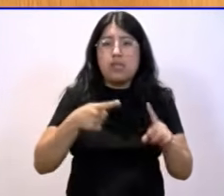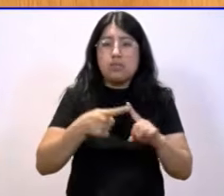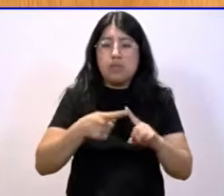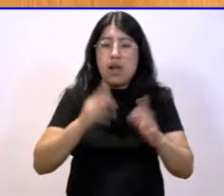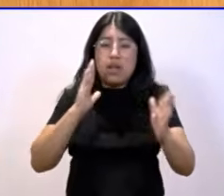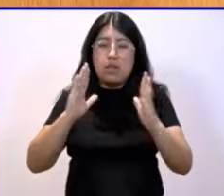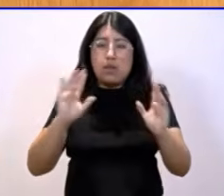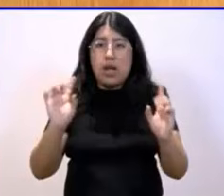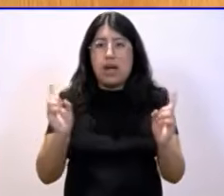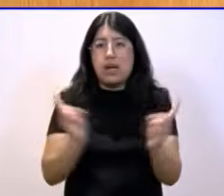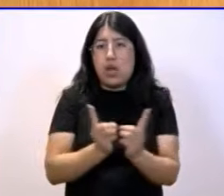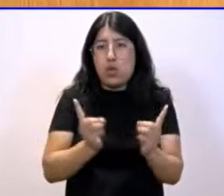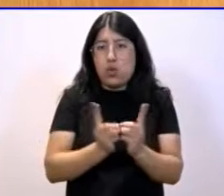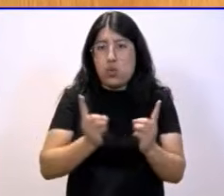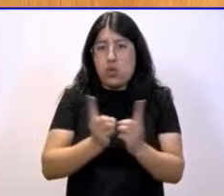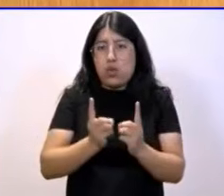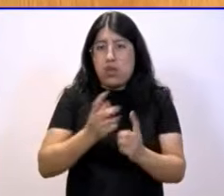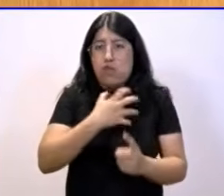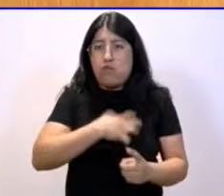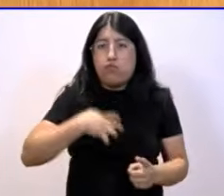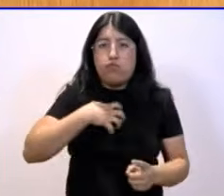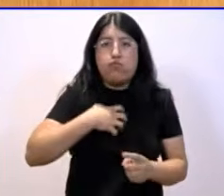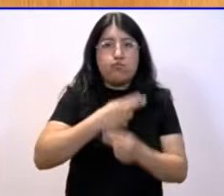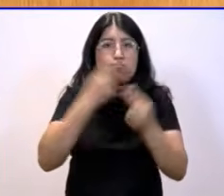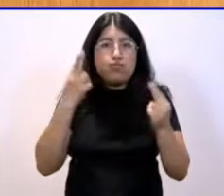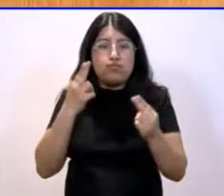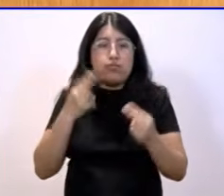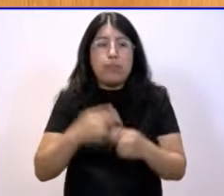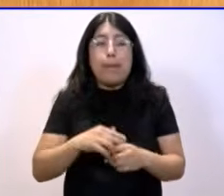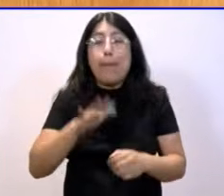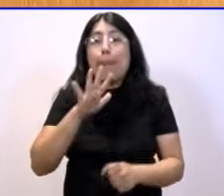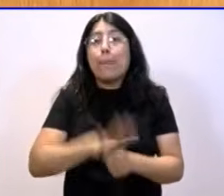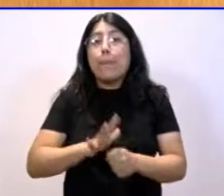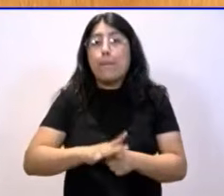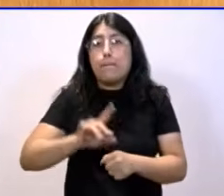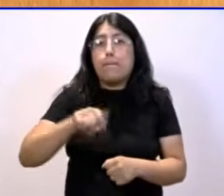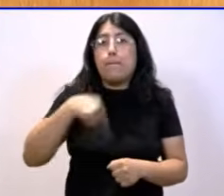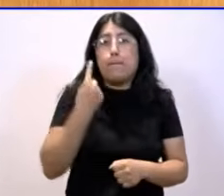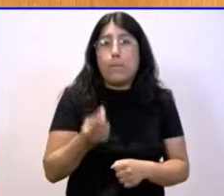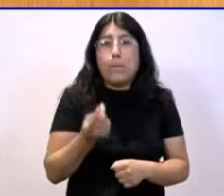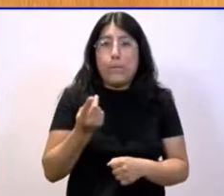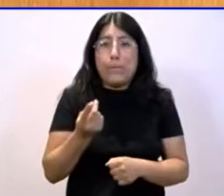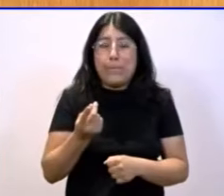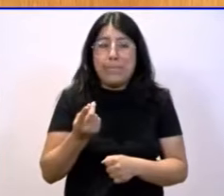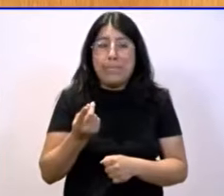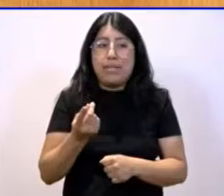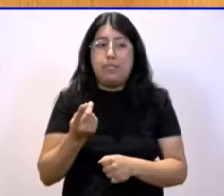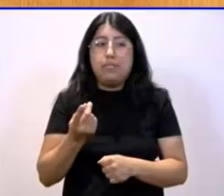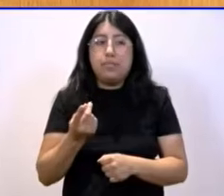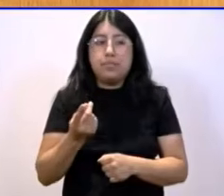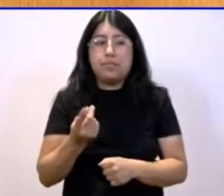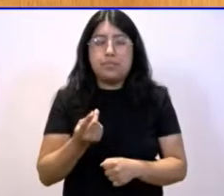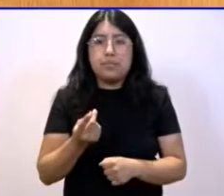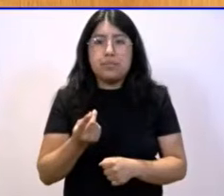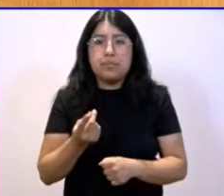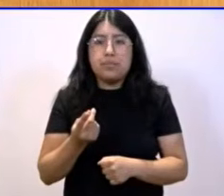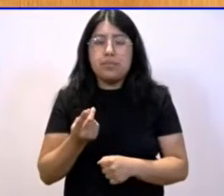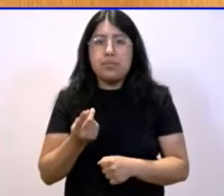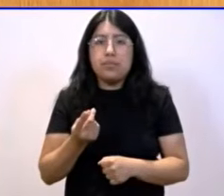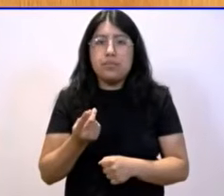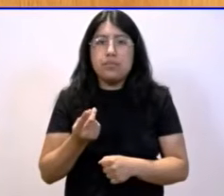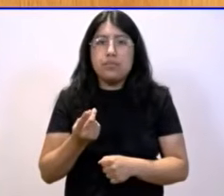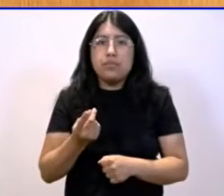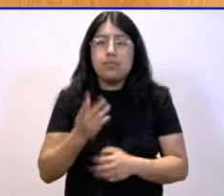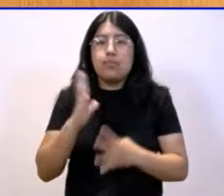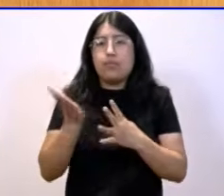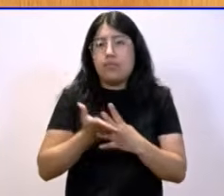con el acceso a la función pública de los candidatos. El martes que viene, esta es una cuestión que ya hemos anunciado, al menos